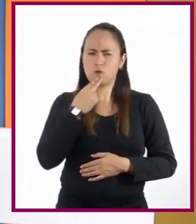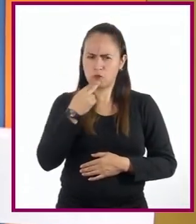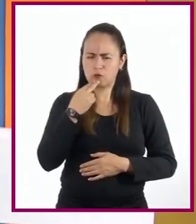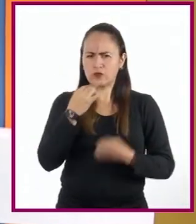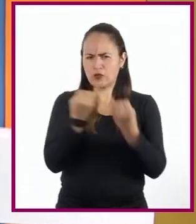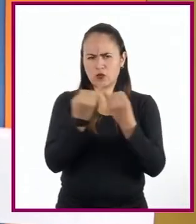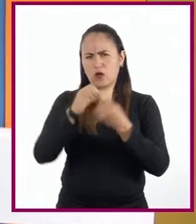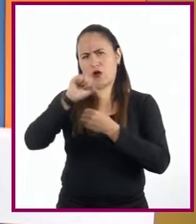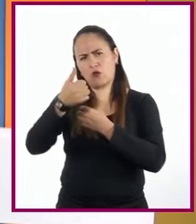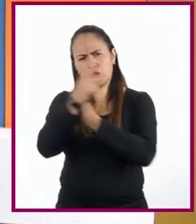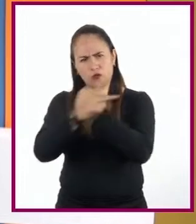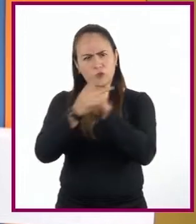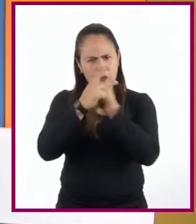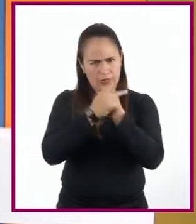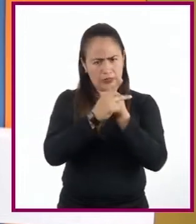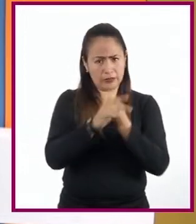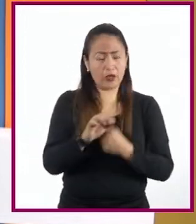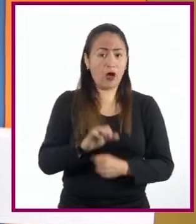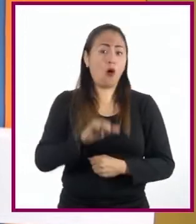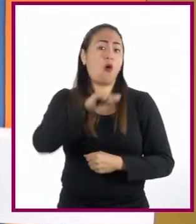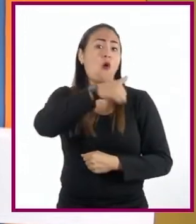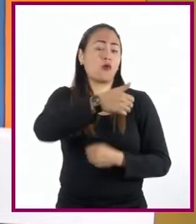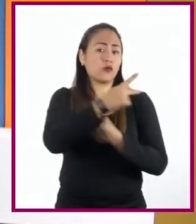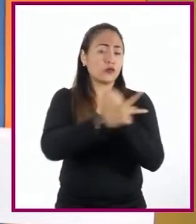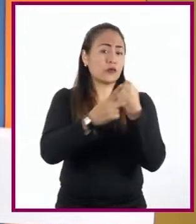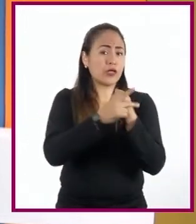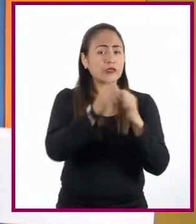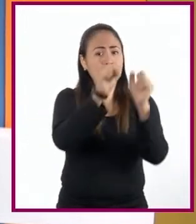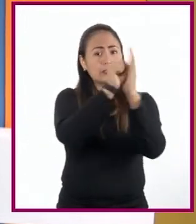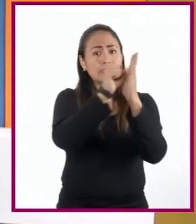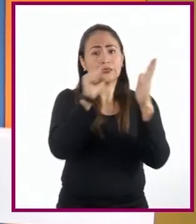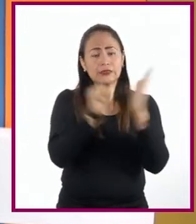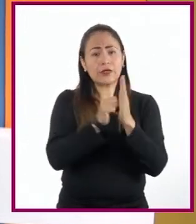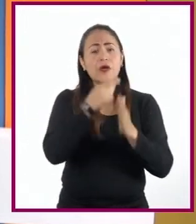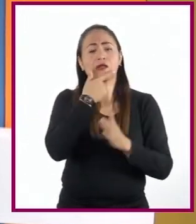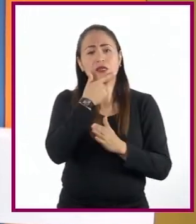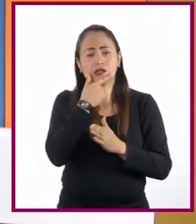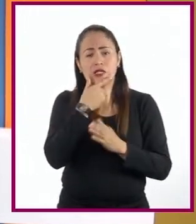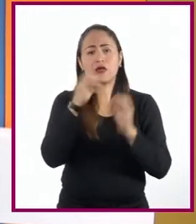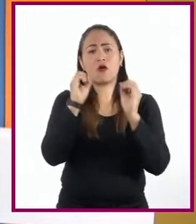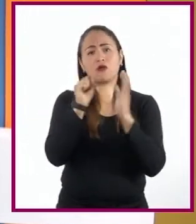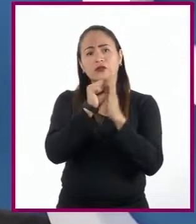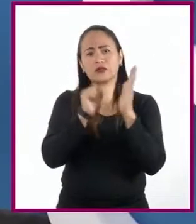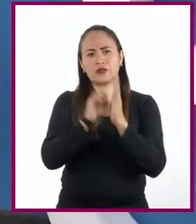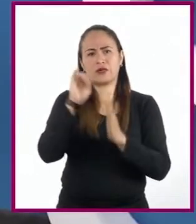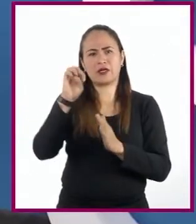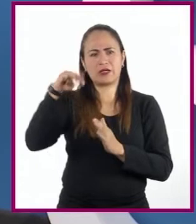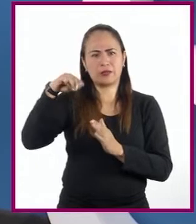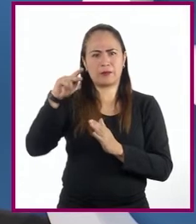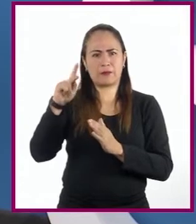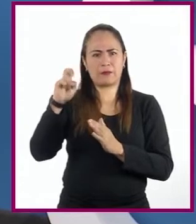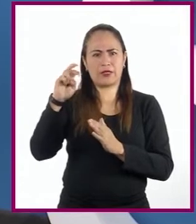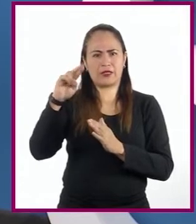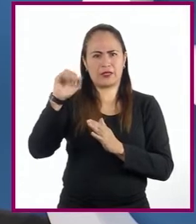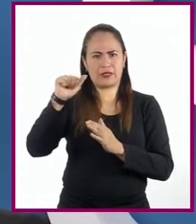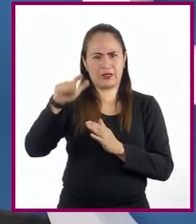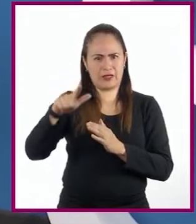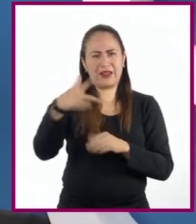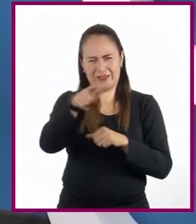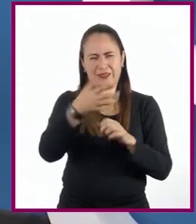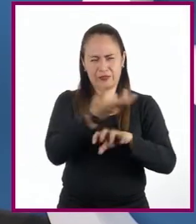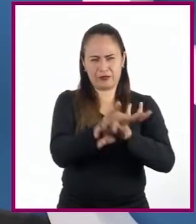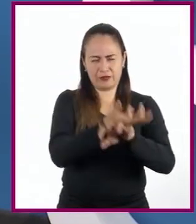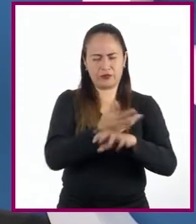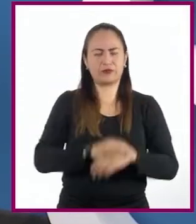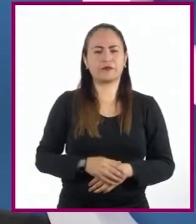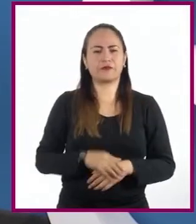países. En otros, en cambio, se utiliza el sistema inglés o sistema imperial, incluido Estados Unidos. Como ya lo mencionamos, la unidad